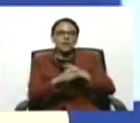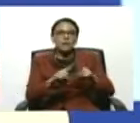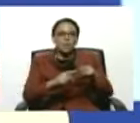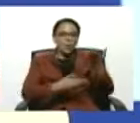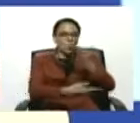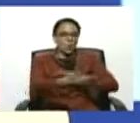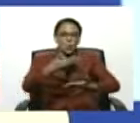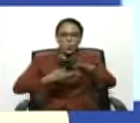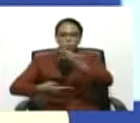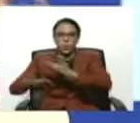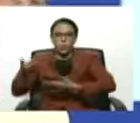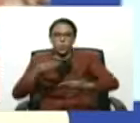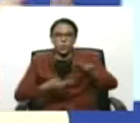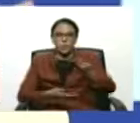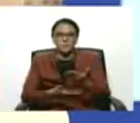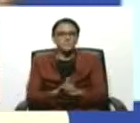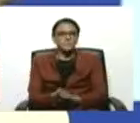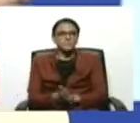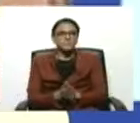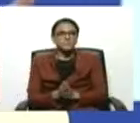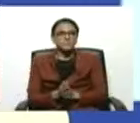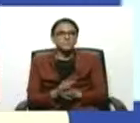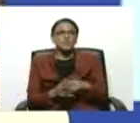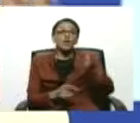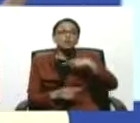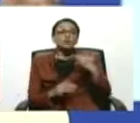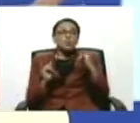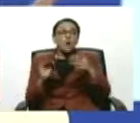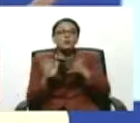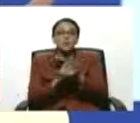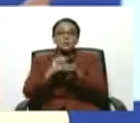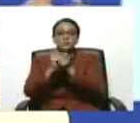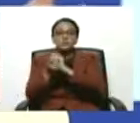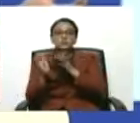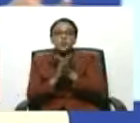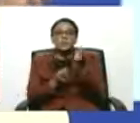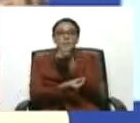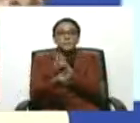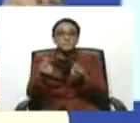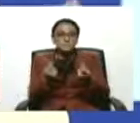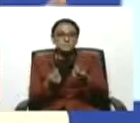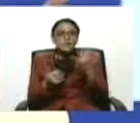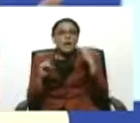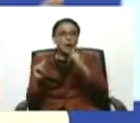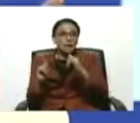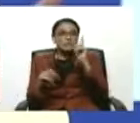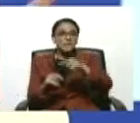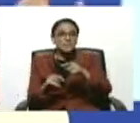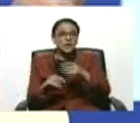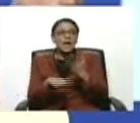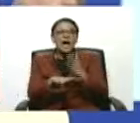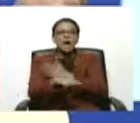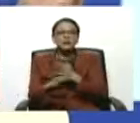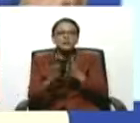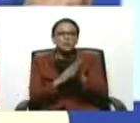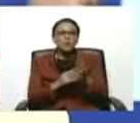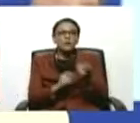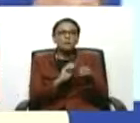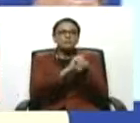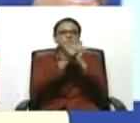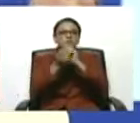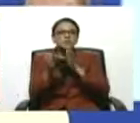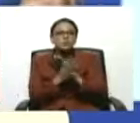reforma tenemos la reforma de precios antes de las reformas de Mercado China era una